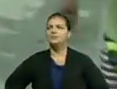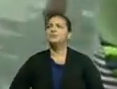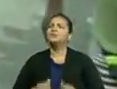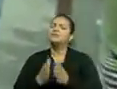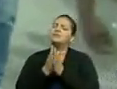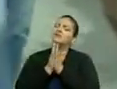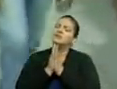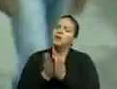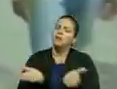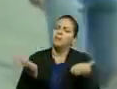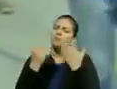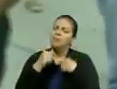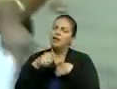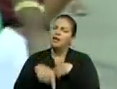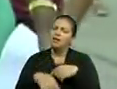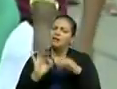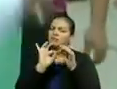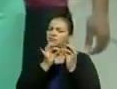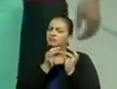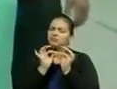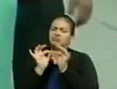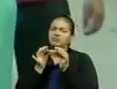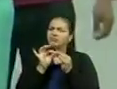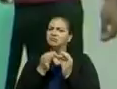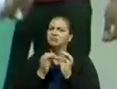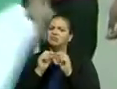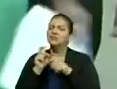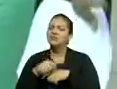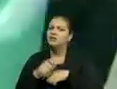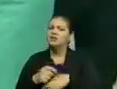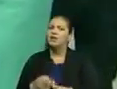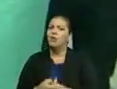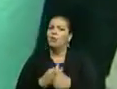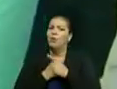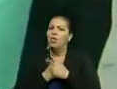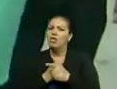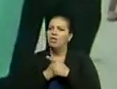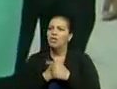arreglar el... ¡Queremos ayuda! Que solucionen todo eso.